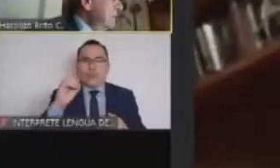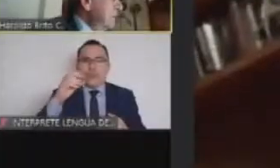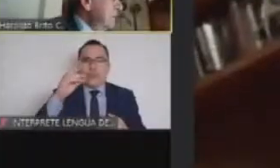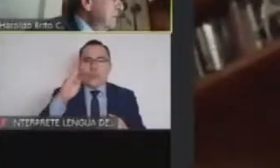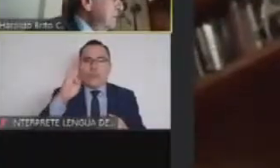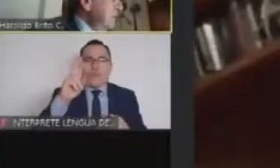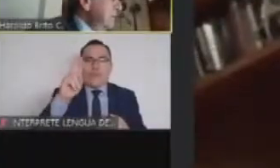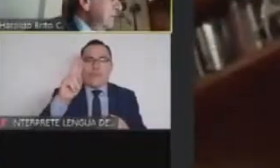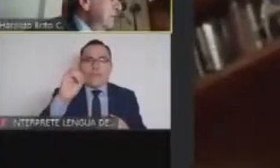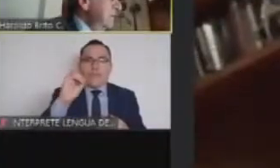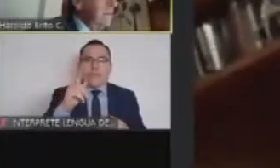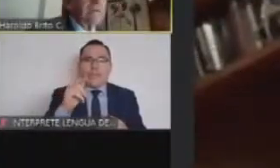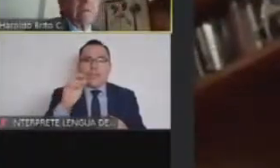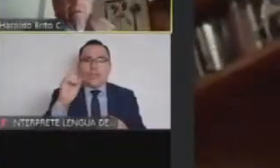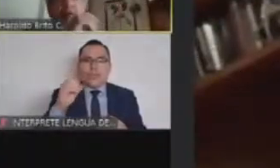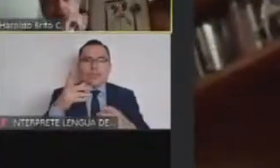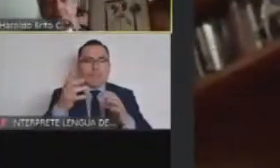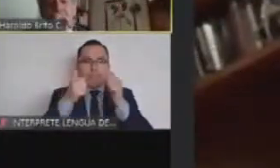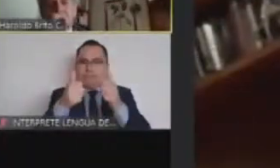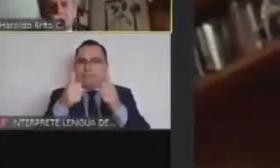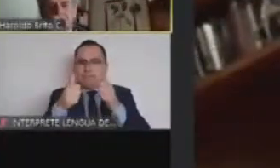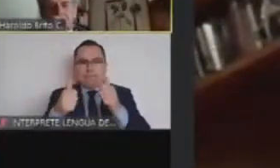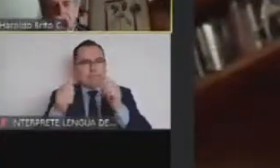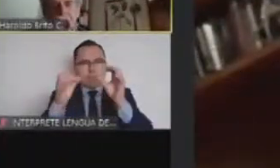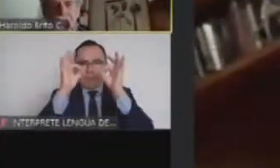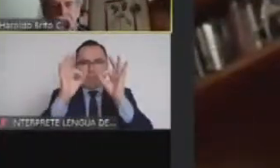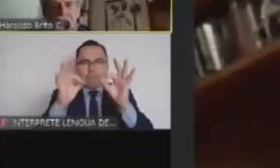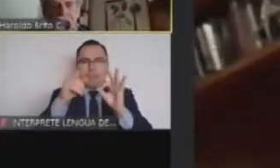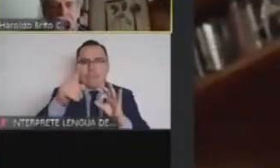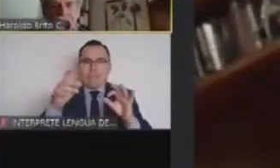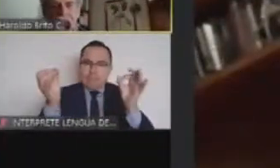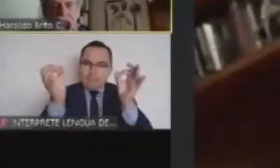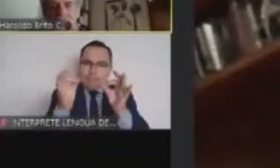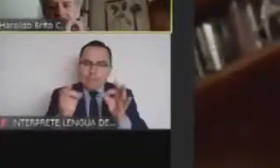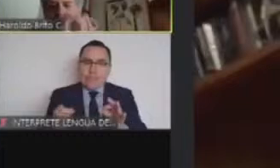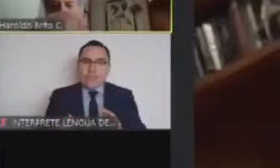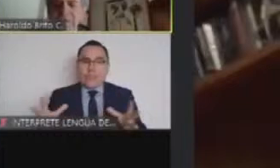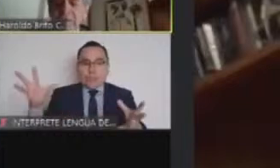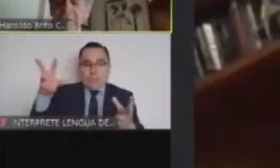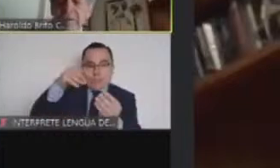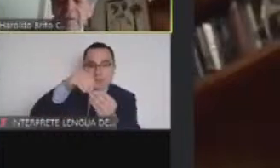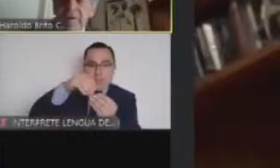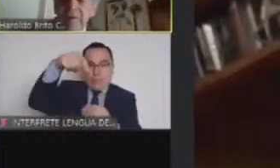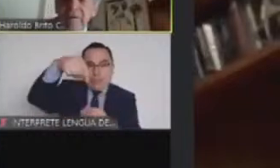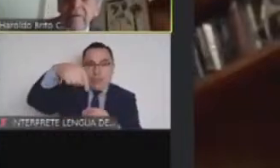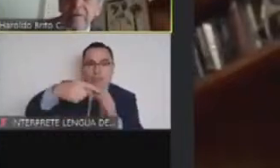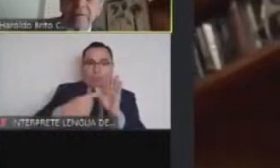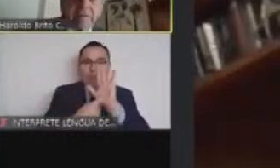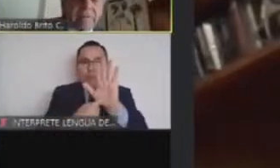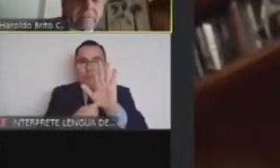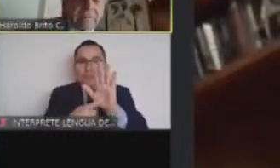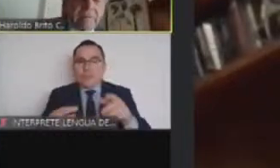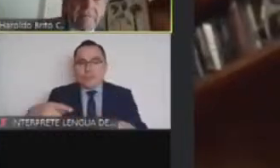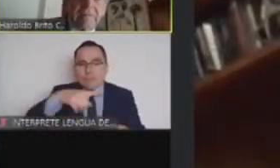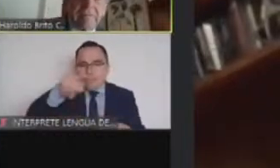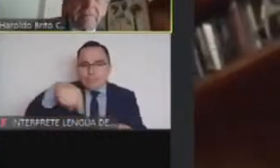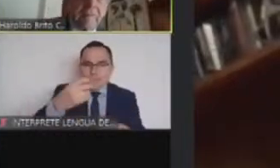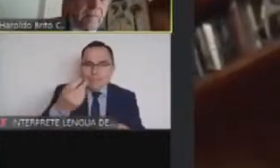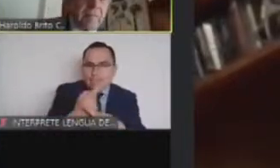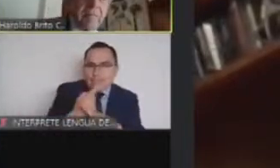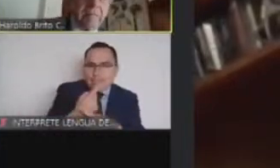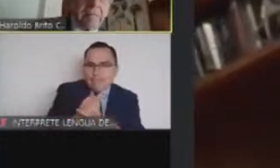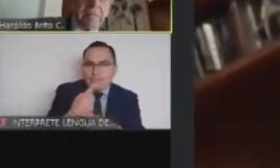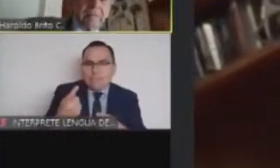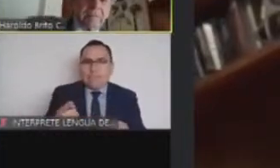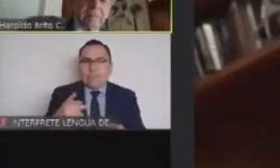muy clara. Hagamos un breve resumen de lo que han sido las exposiciones de este panel. Doña